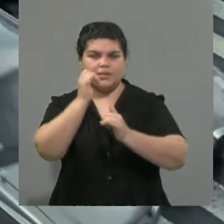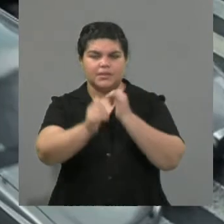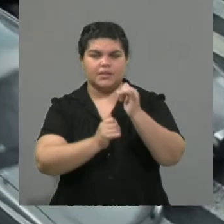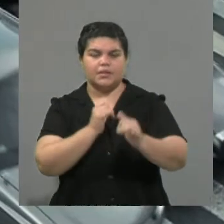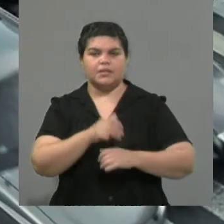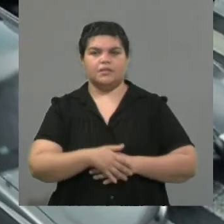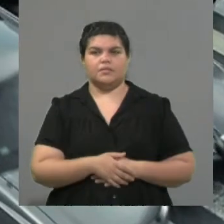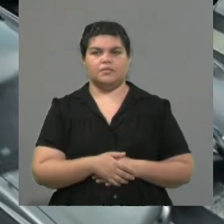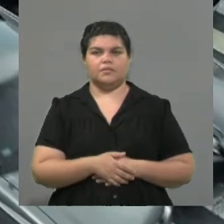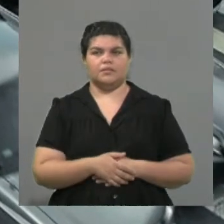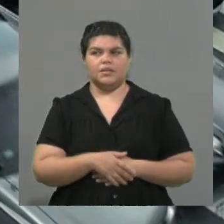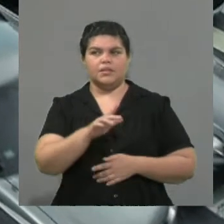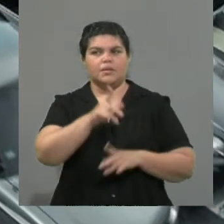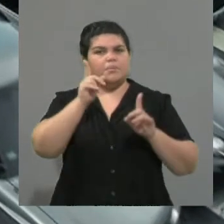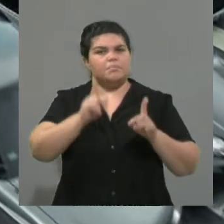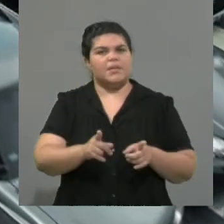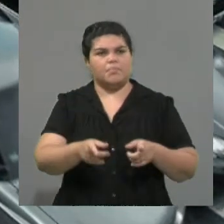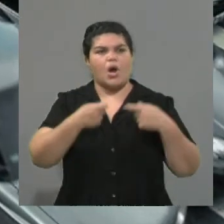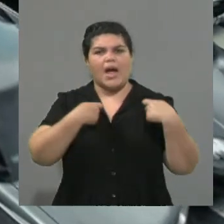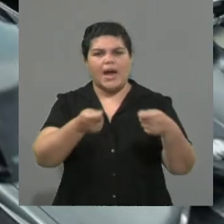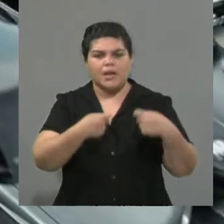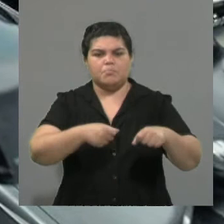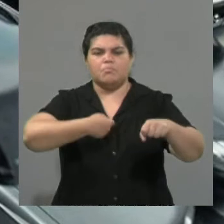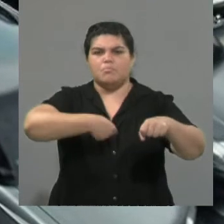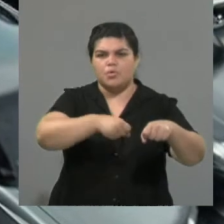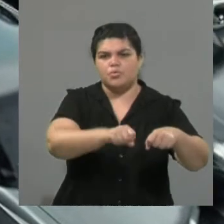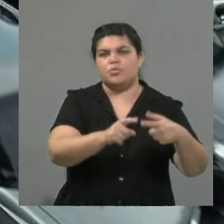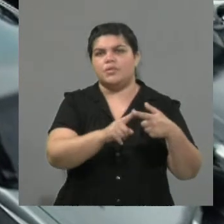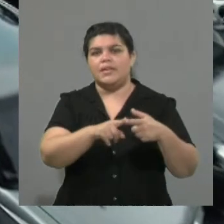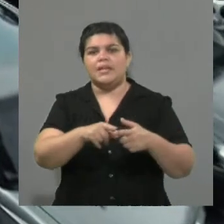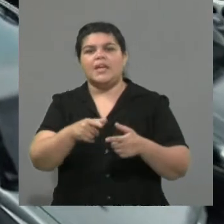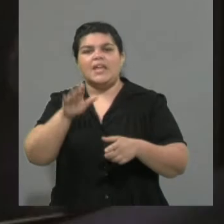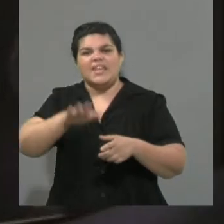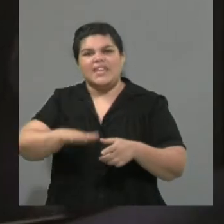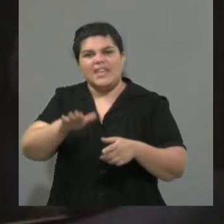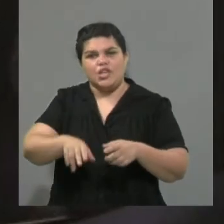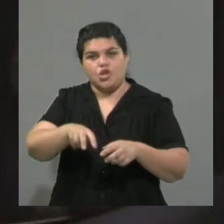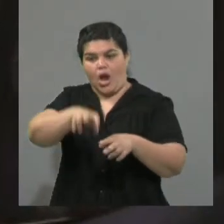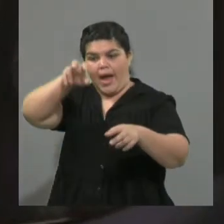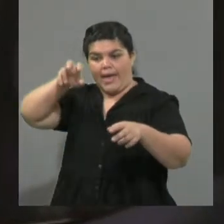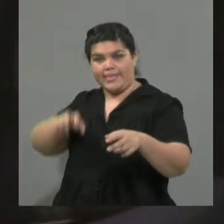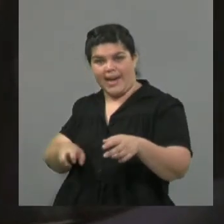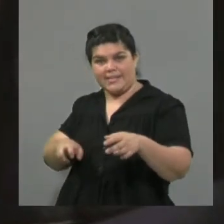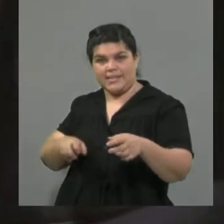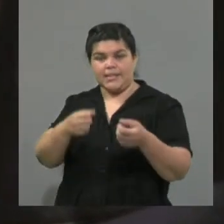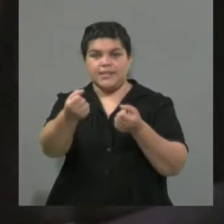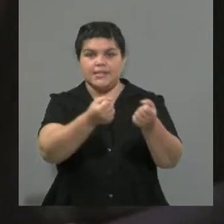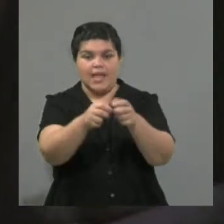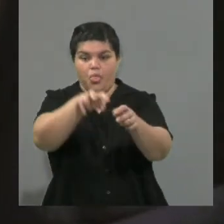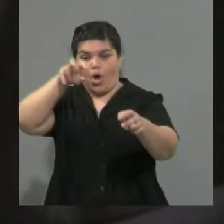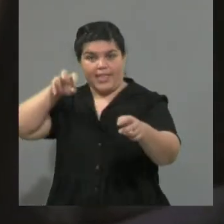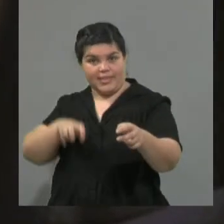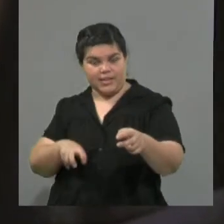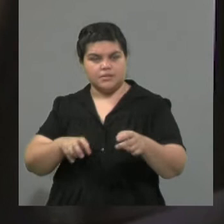necesidad del casco del motociclista, la necesidad del niño en el asiento de atrás, la necesidad de evitar los distractores,